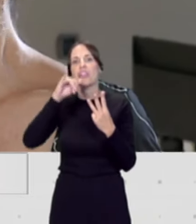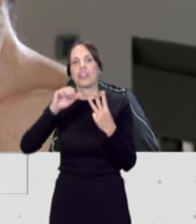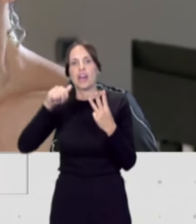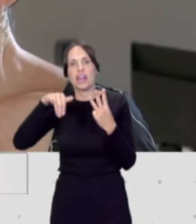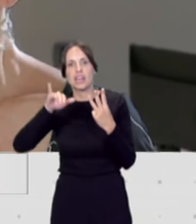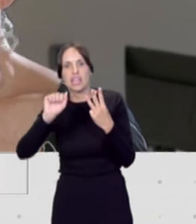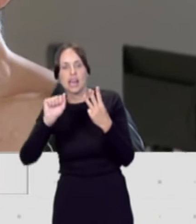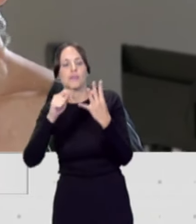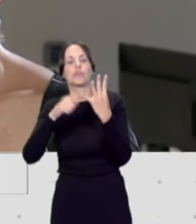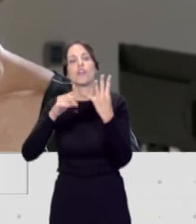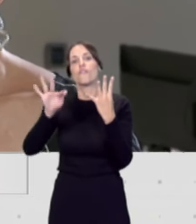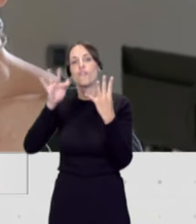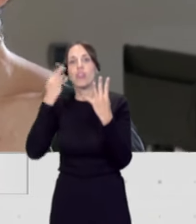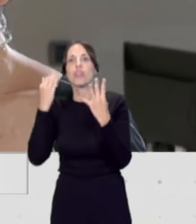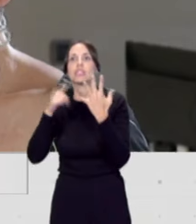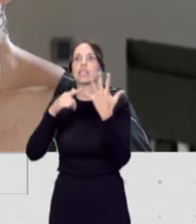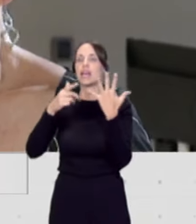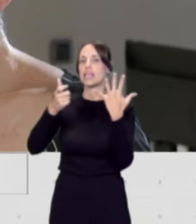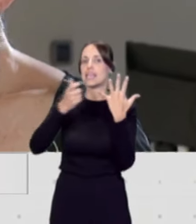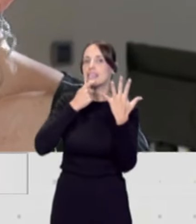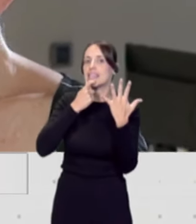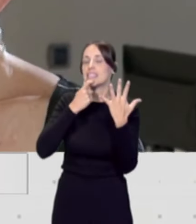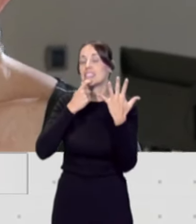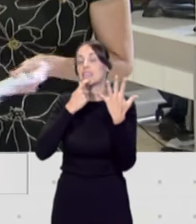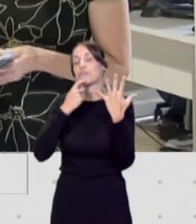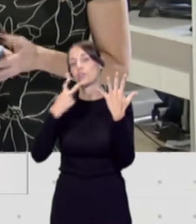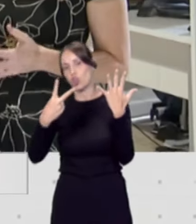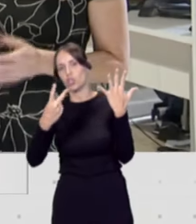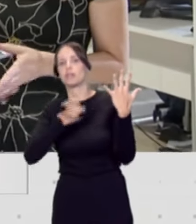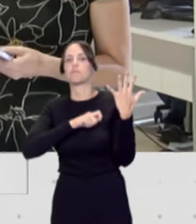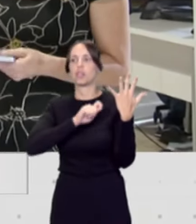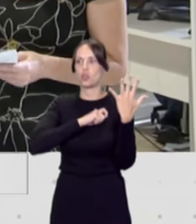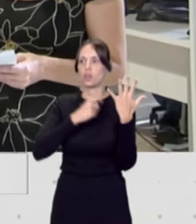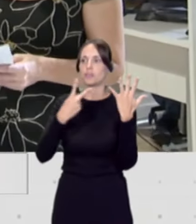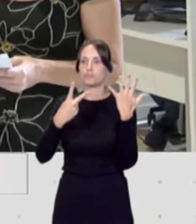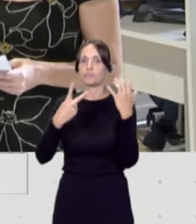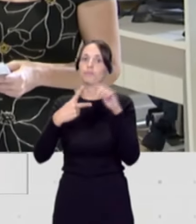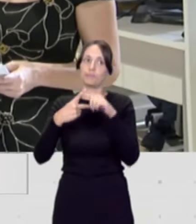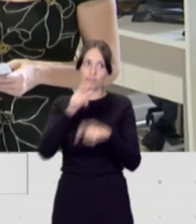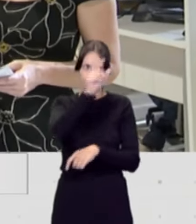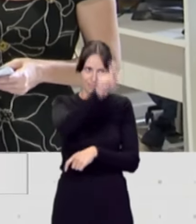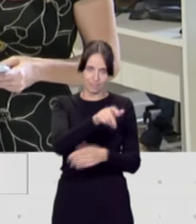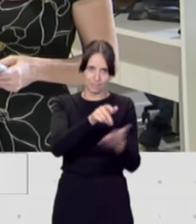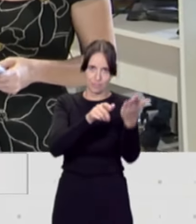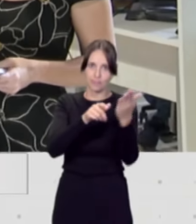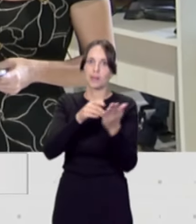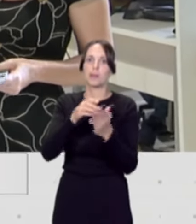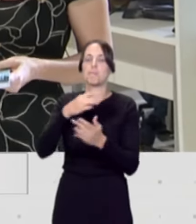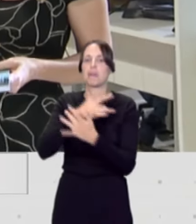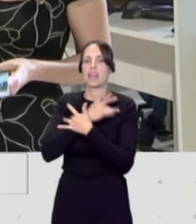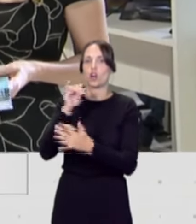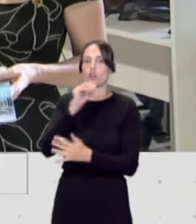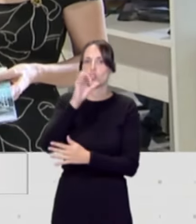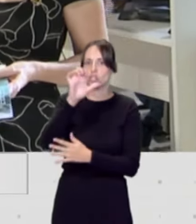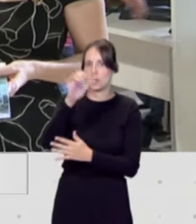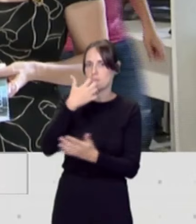una francesa, hay otra inglesa, hay 2 españolas, una de ellas es María José. A mí me llamaba mucho la